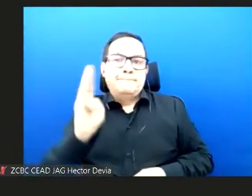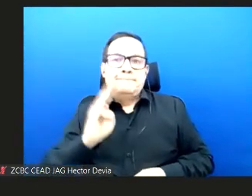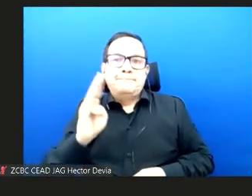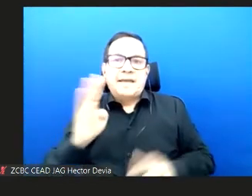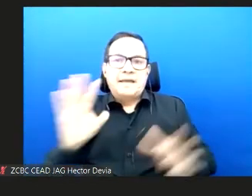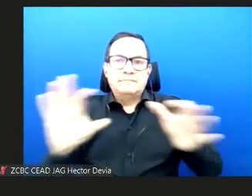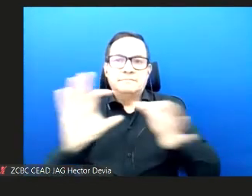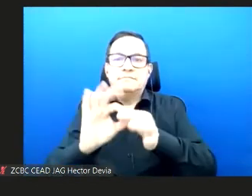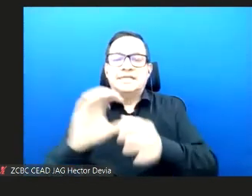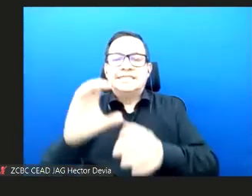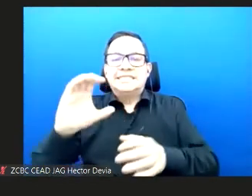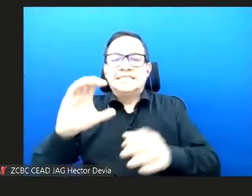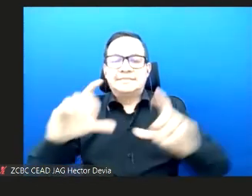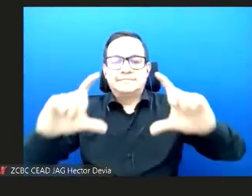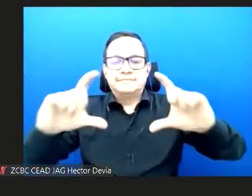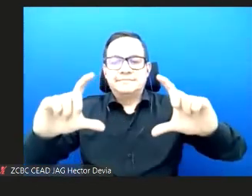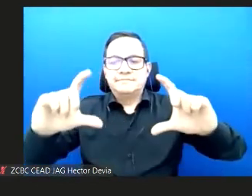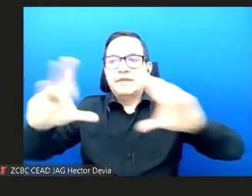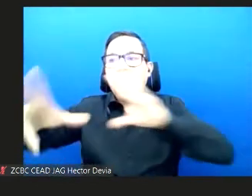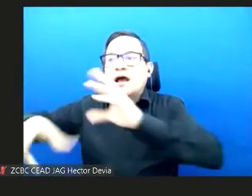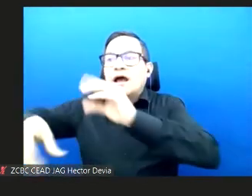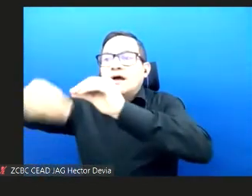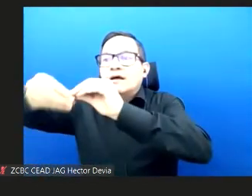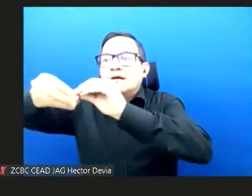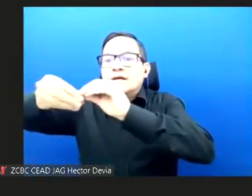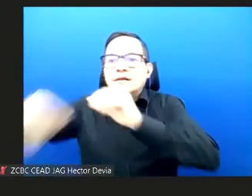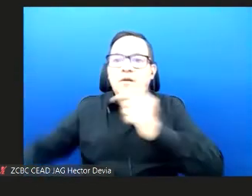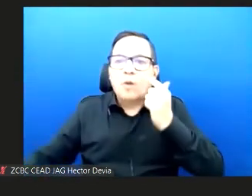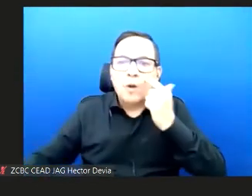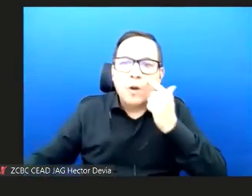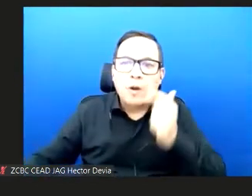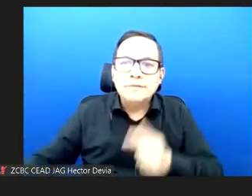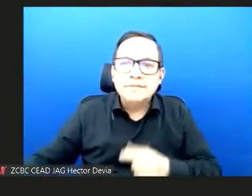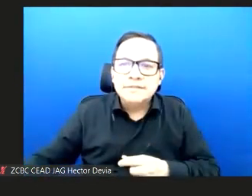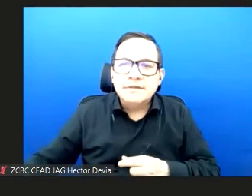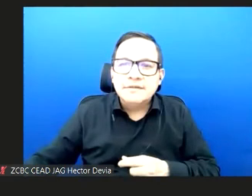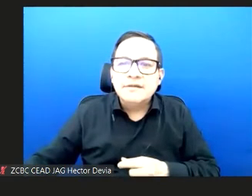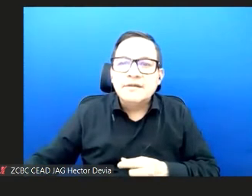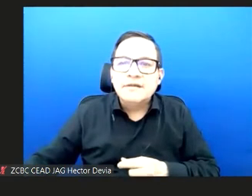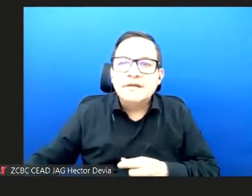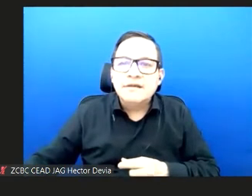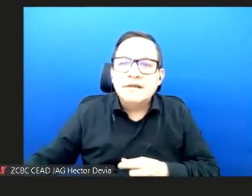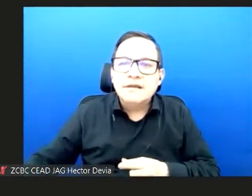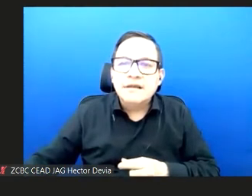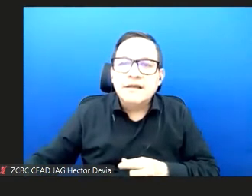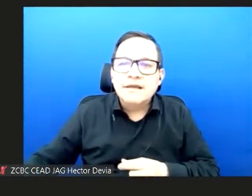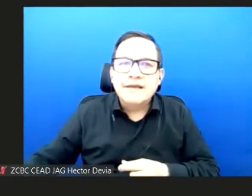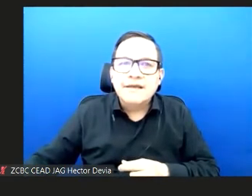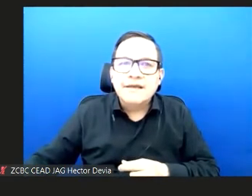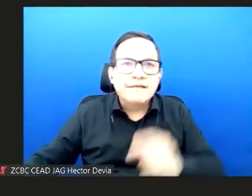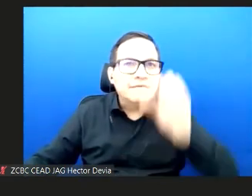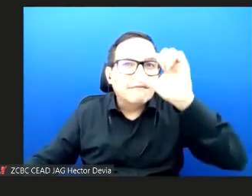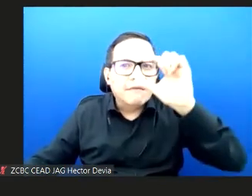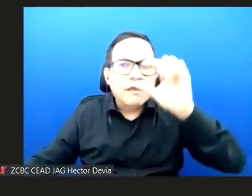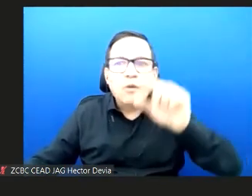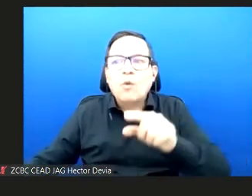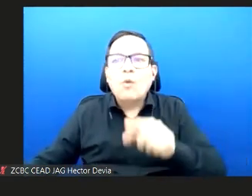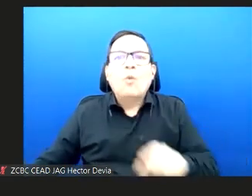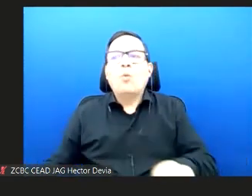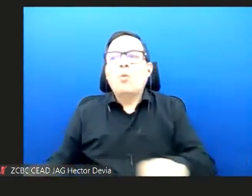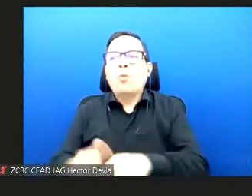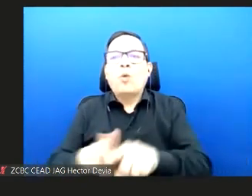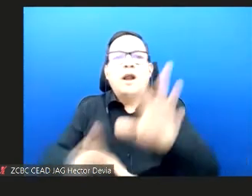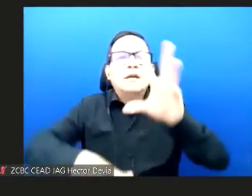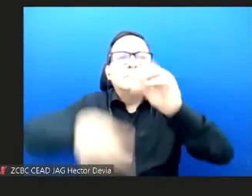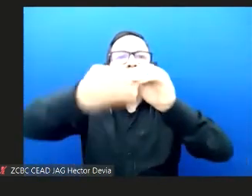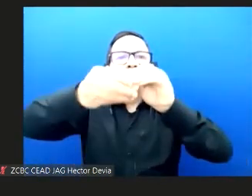C complemento. Fíjense, aquí es la clave, es esta operación que es complemento. ¿En qué consiste esa operación complemento?